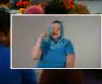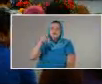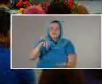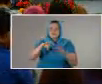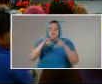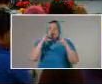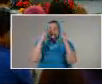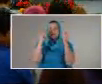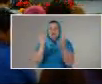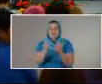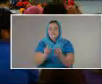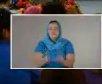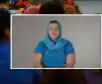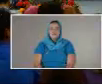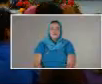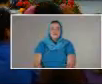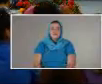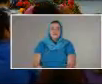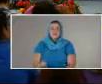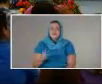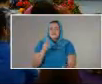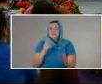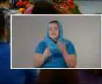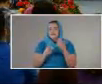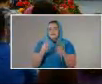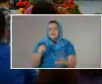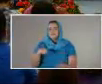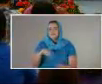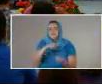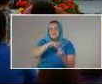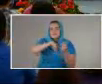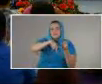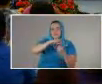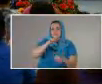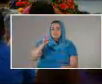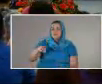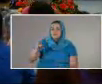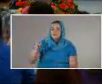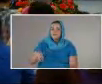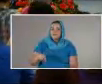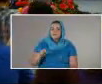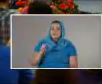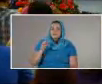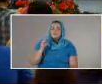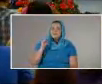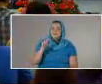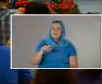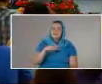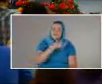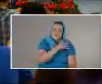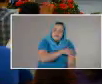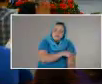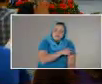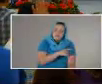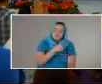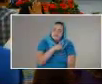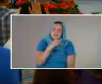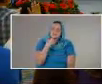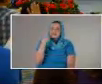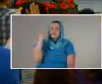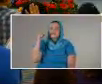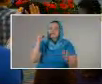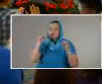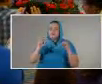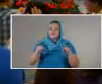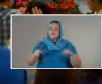tierra? ¿No será que nuestras familias necesitan de ese consuelo que solo Dios puede